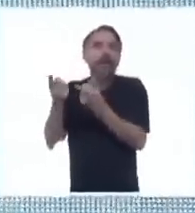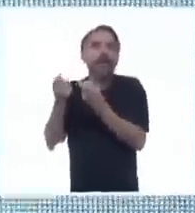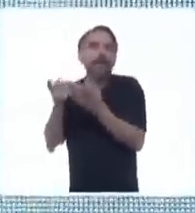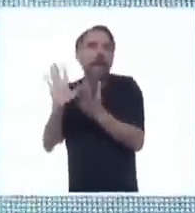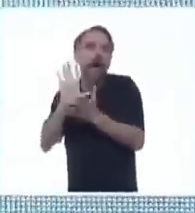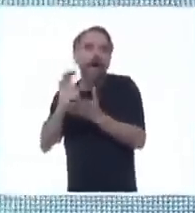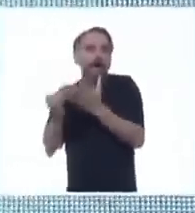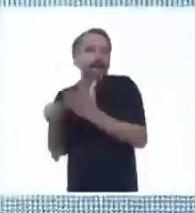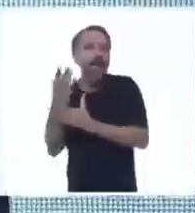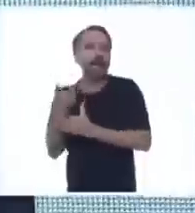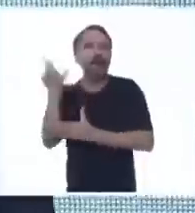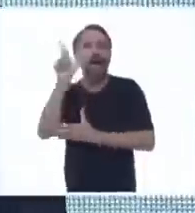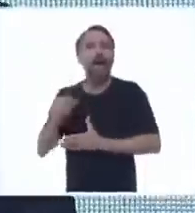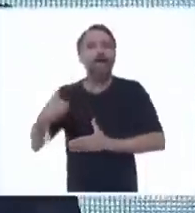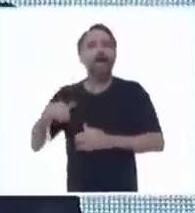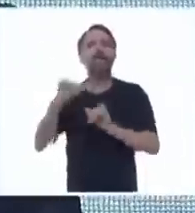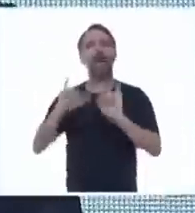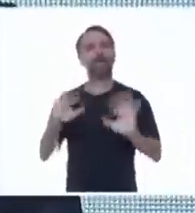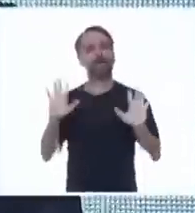Argentina en paz,